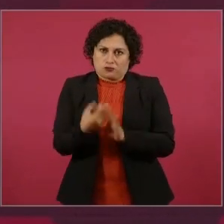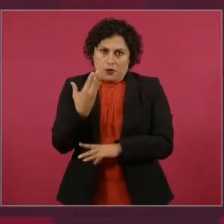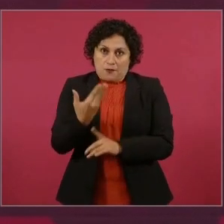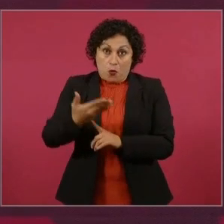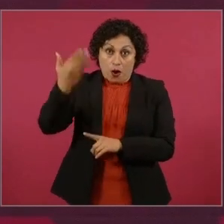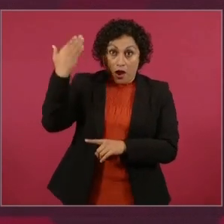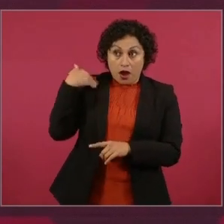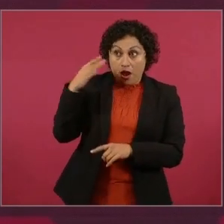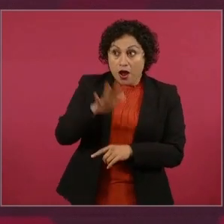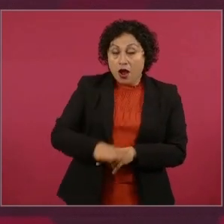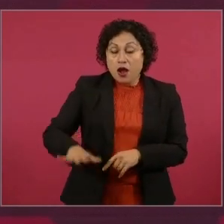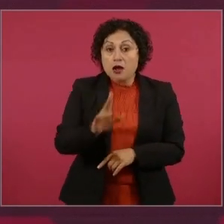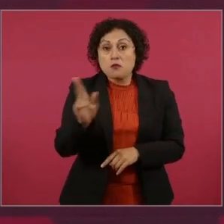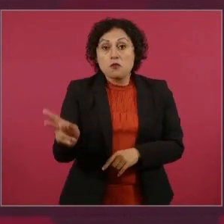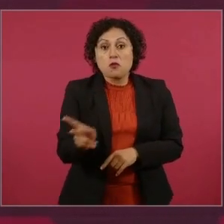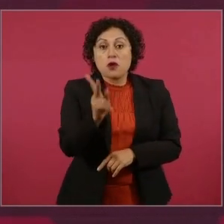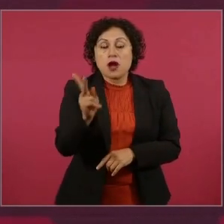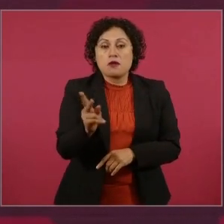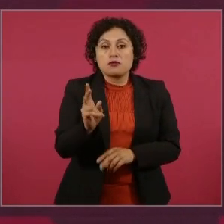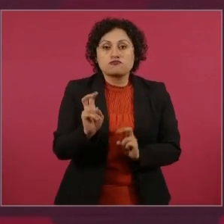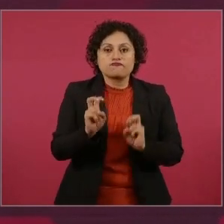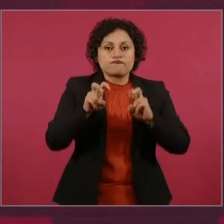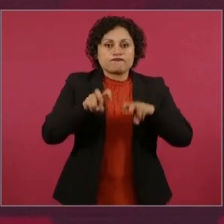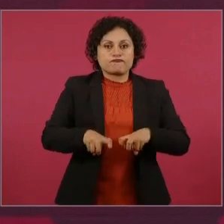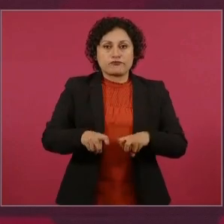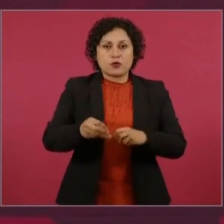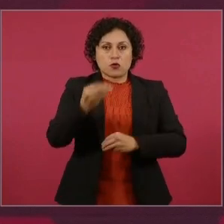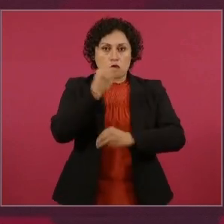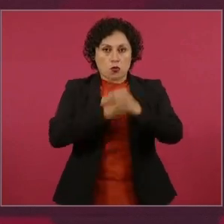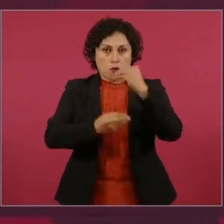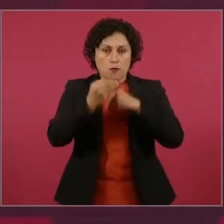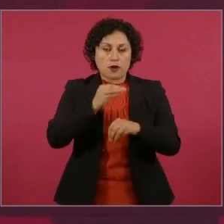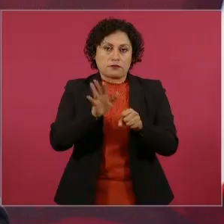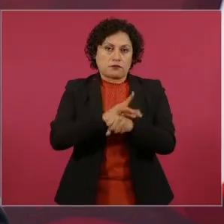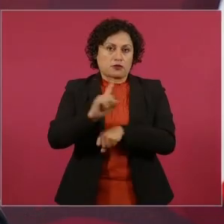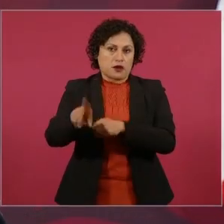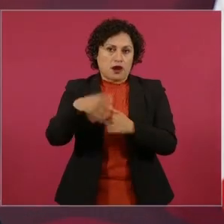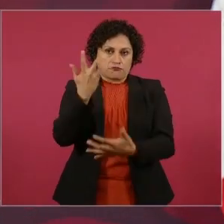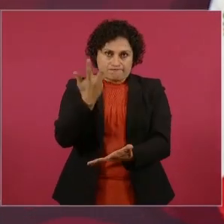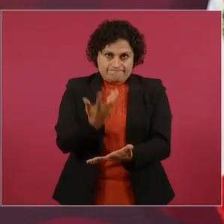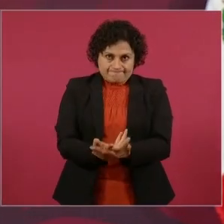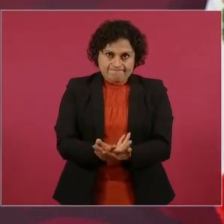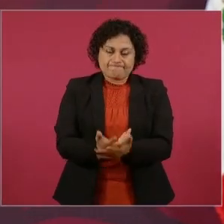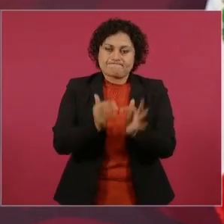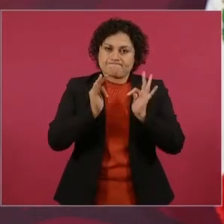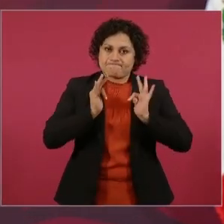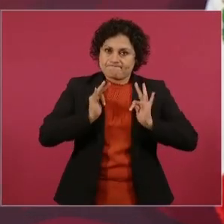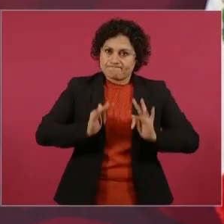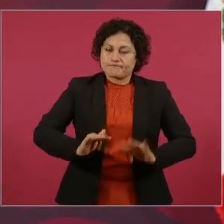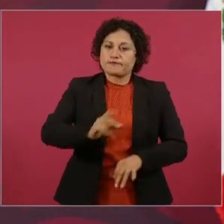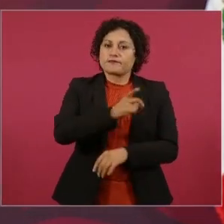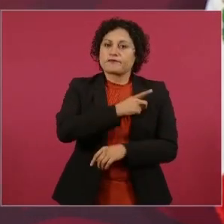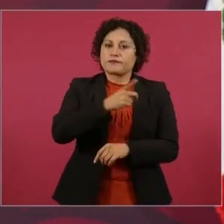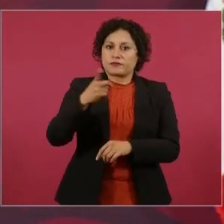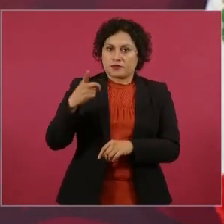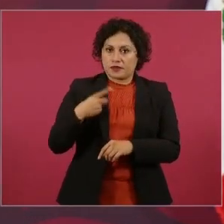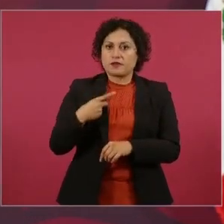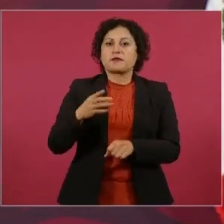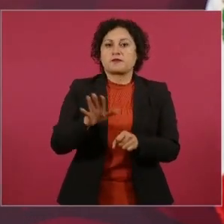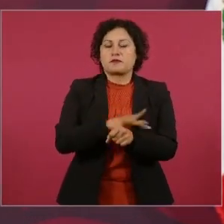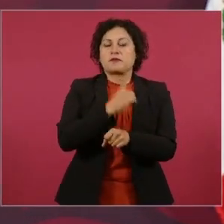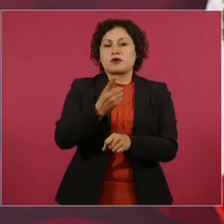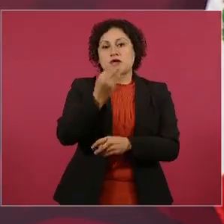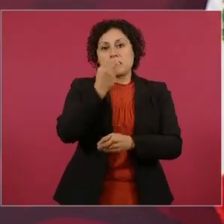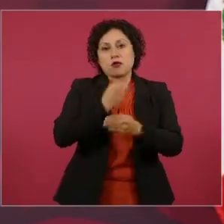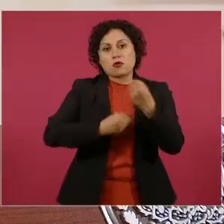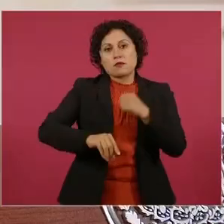1:30 porque también tenía que descansar se en el trópico tenía que haber